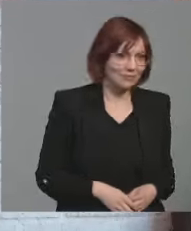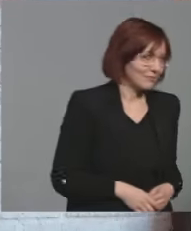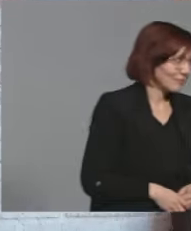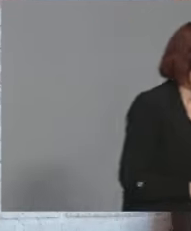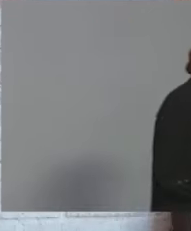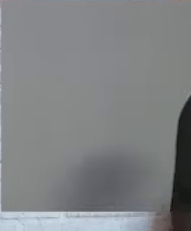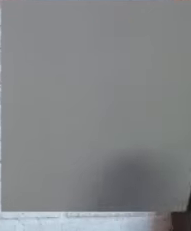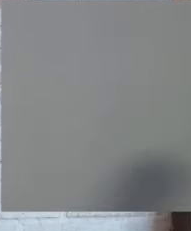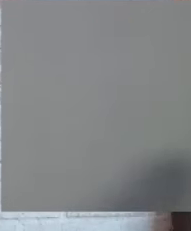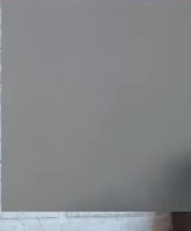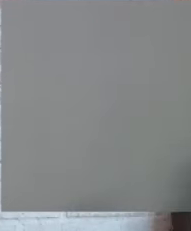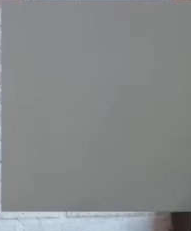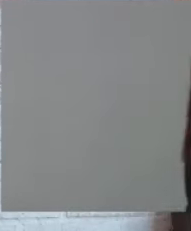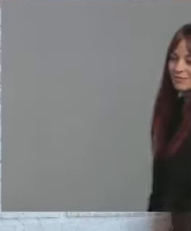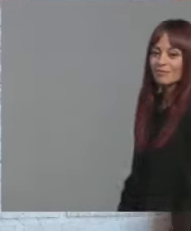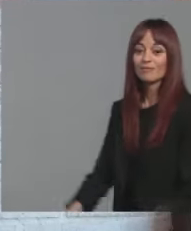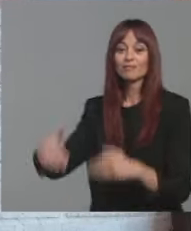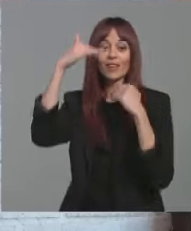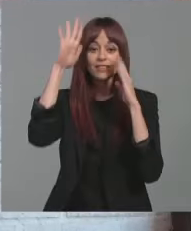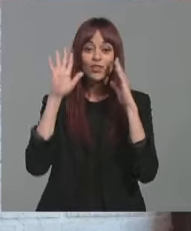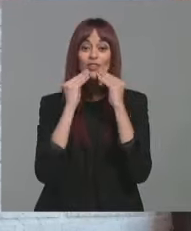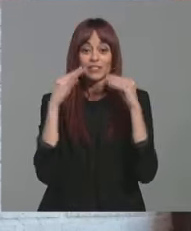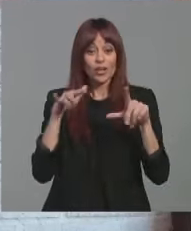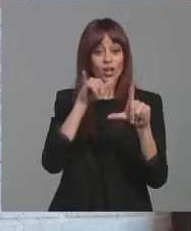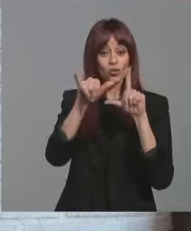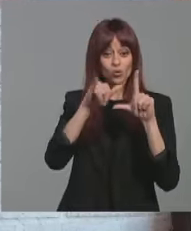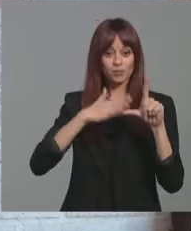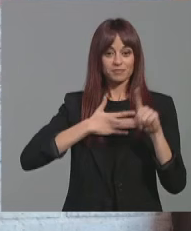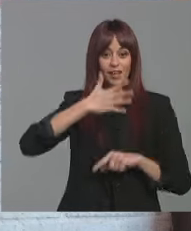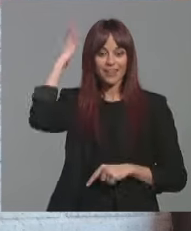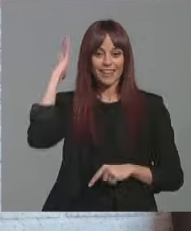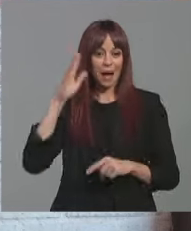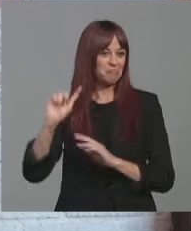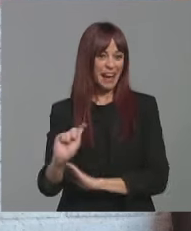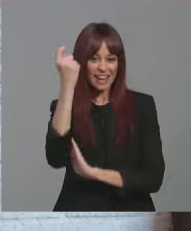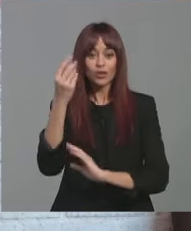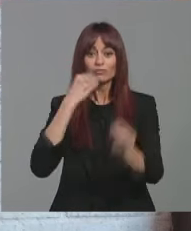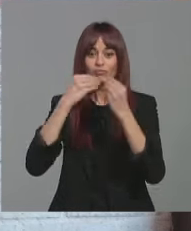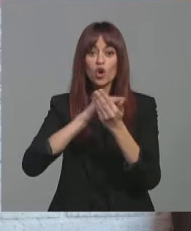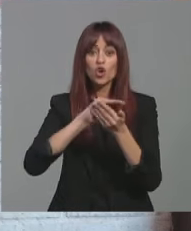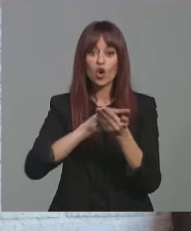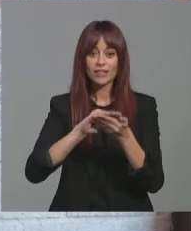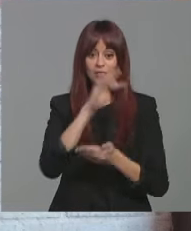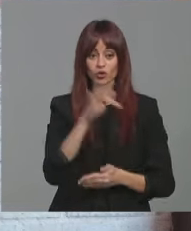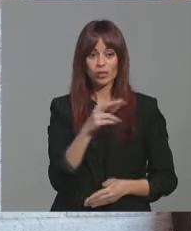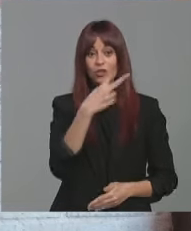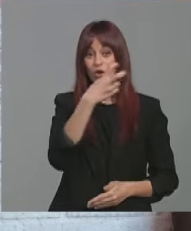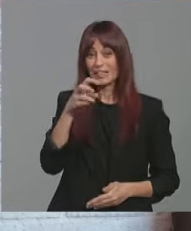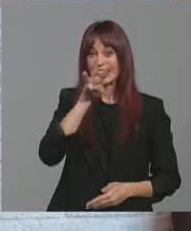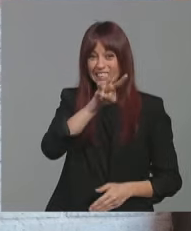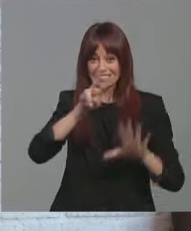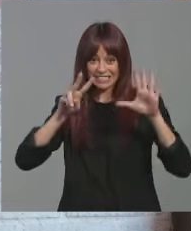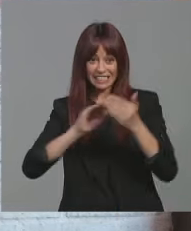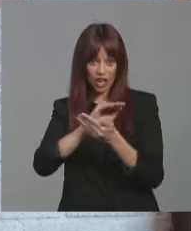atención a esta historia porque un youtuber cartagenero ha batido el récord mundial de comer croquetas se ha comido la friolera de 237